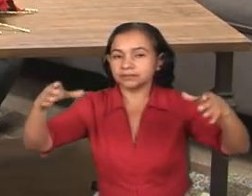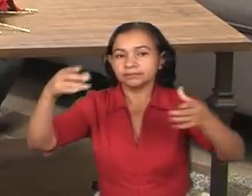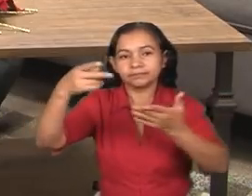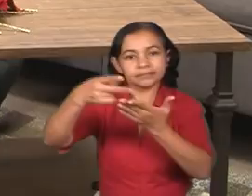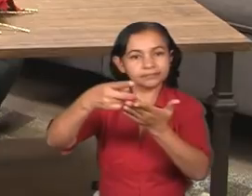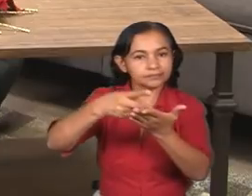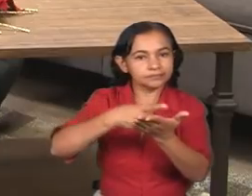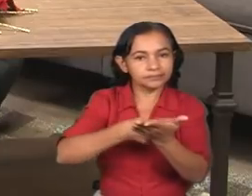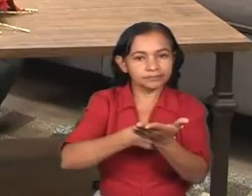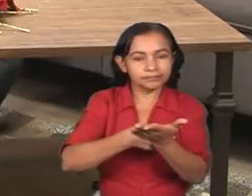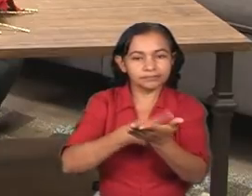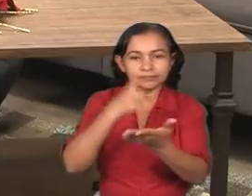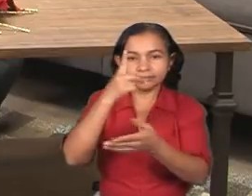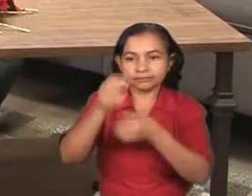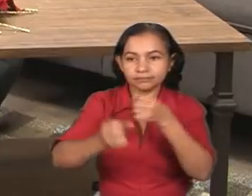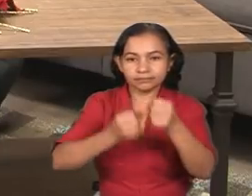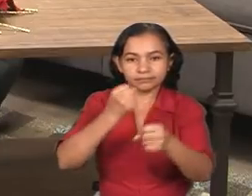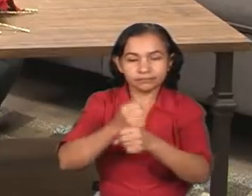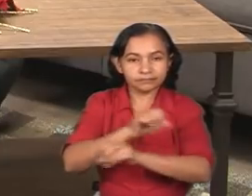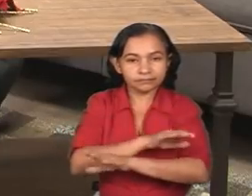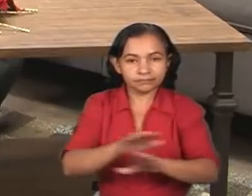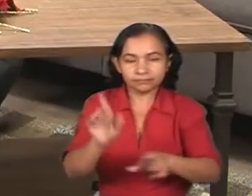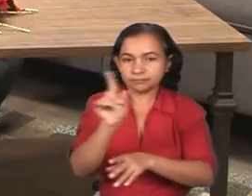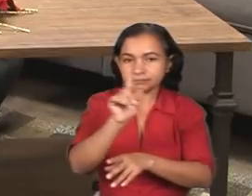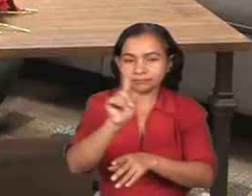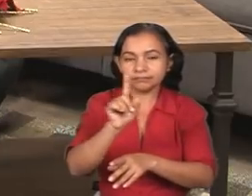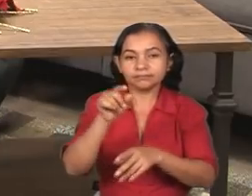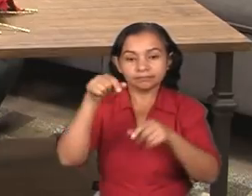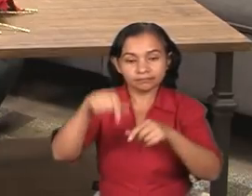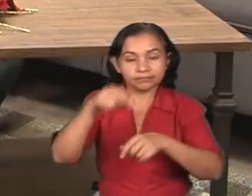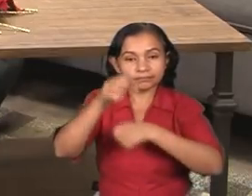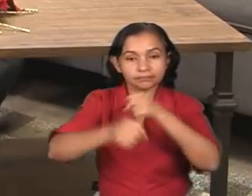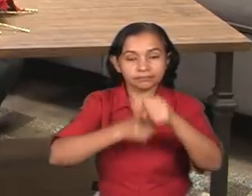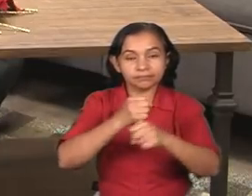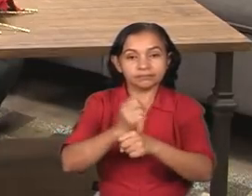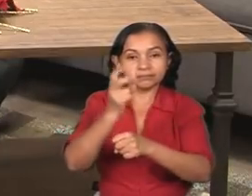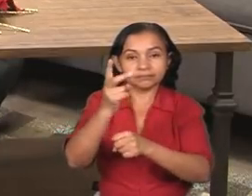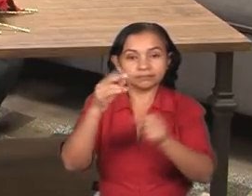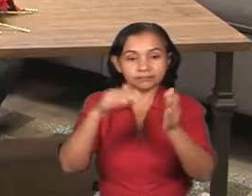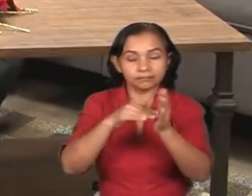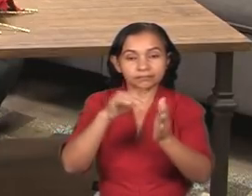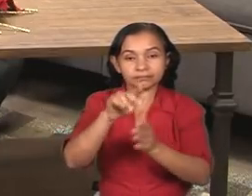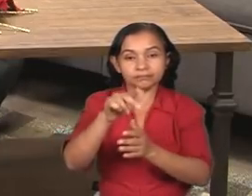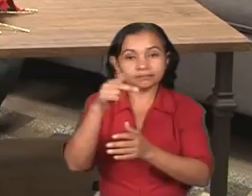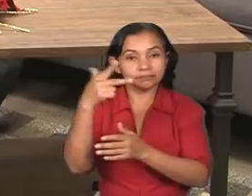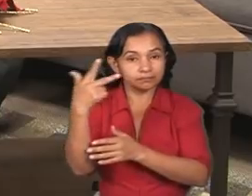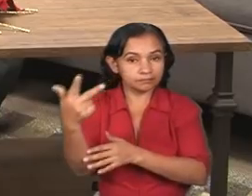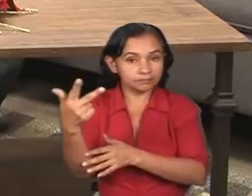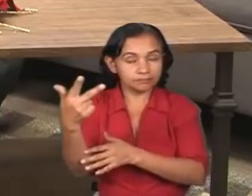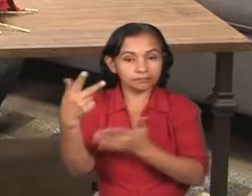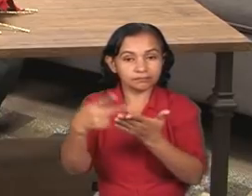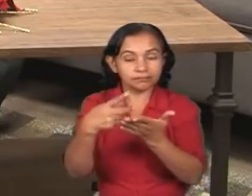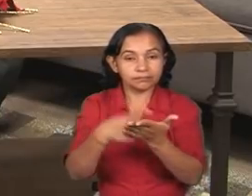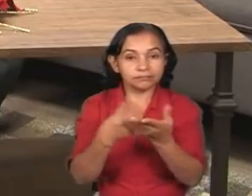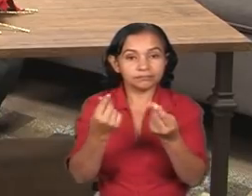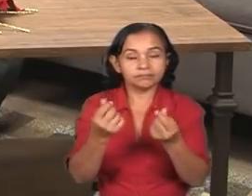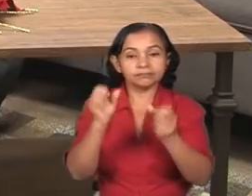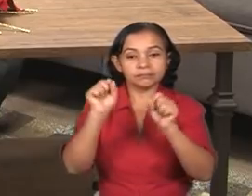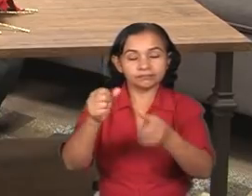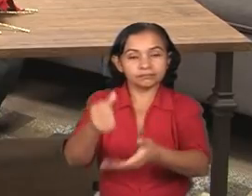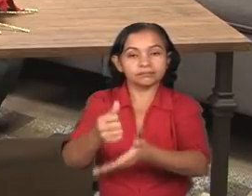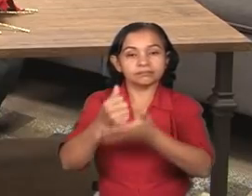proyectos no necesariamente se finalizan, pero este año, el 2018, con el presupuesto de este año, a nosotros nos